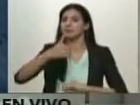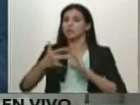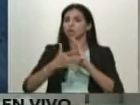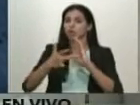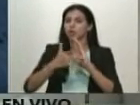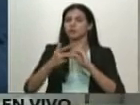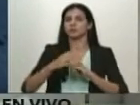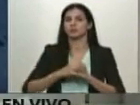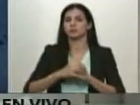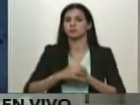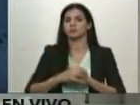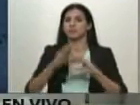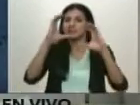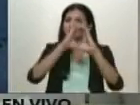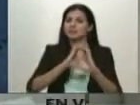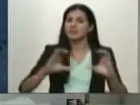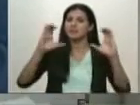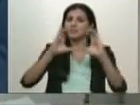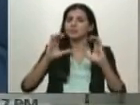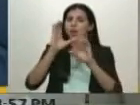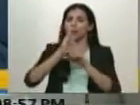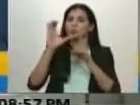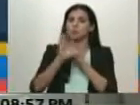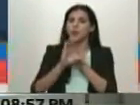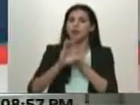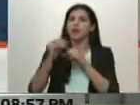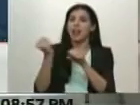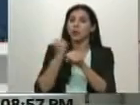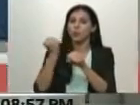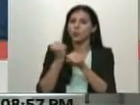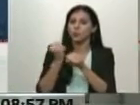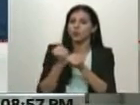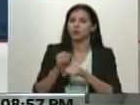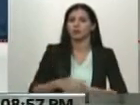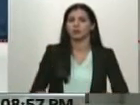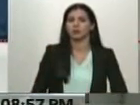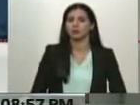tecnológica, científica, cultural, laboral,